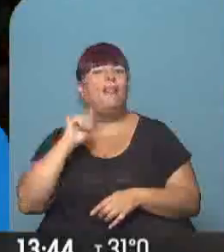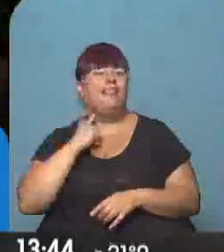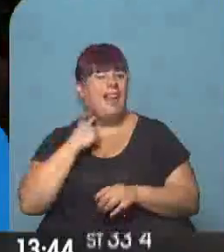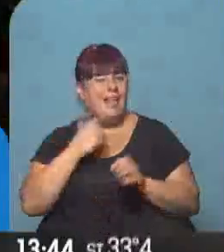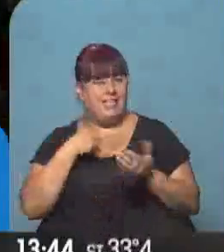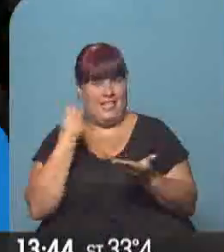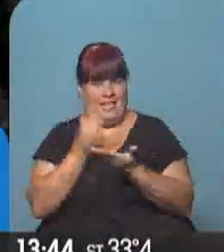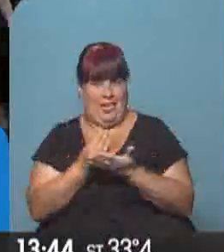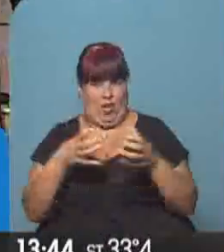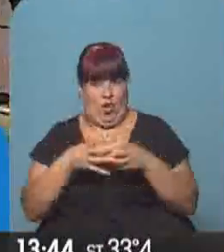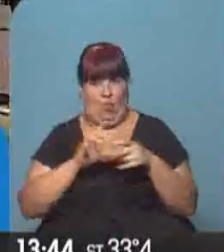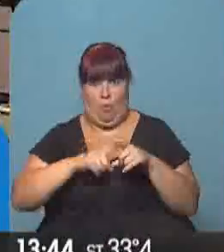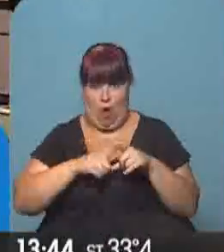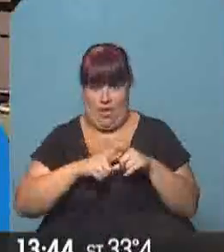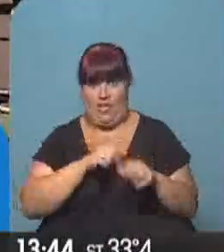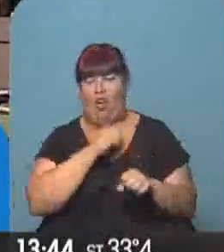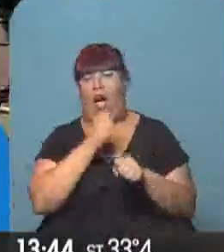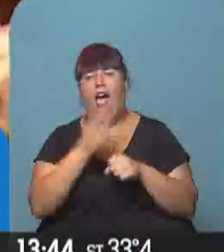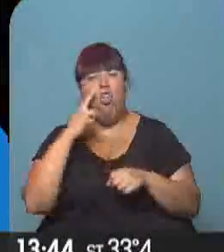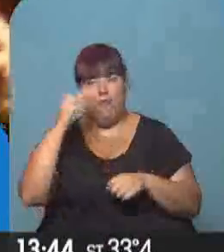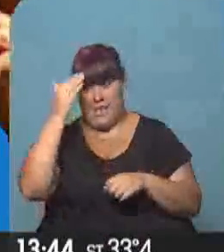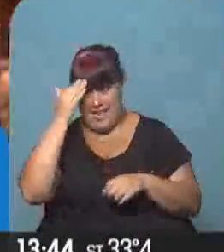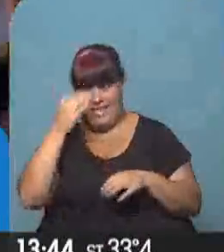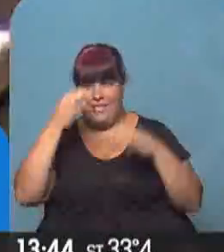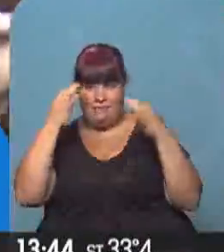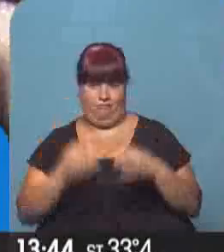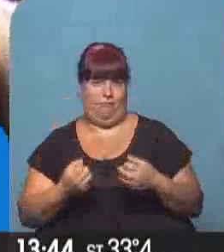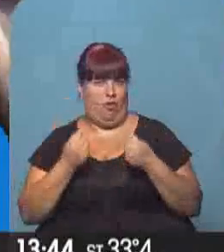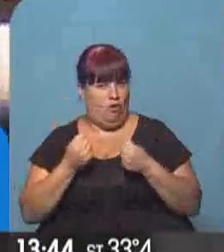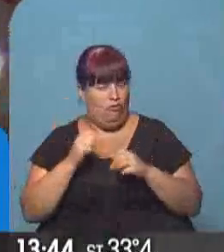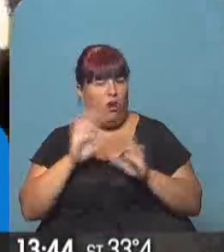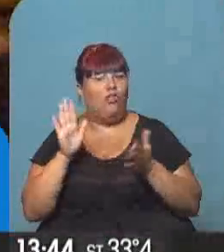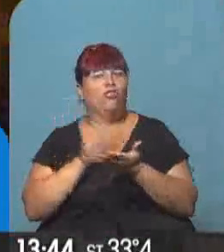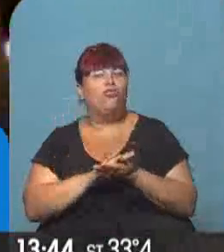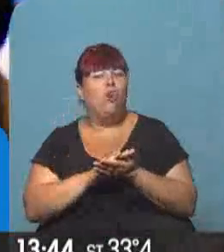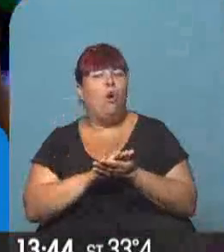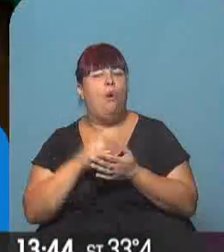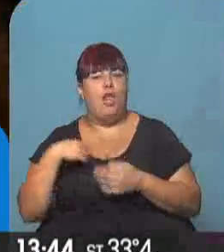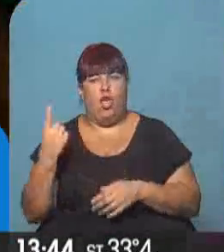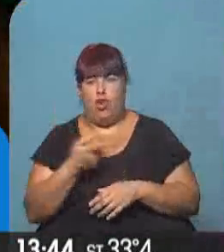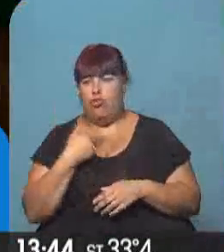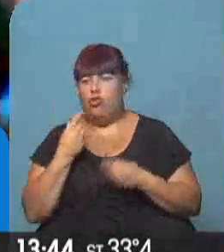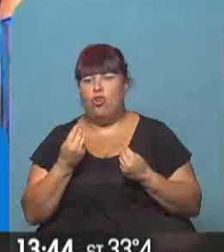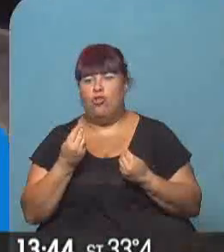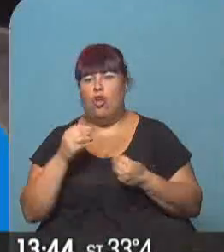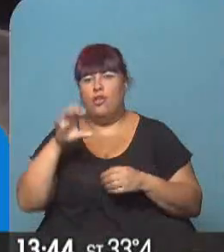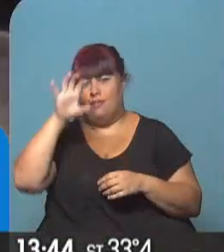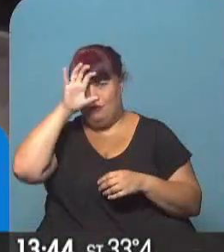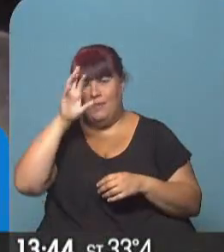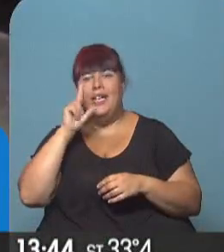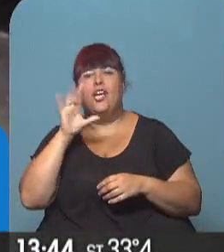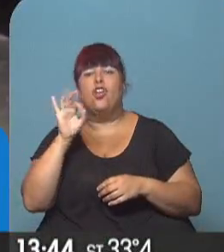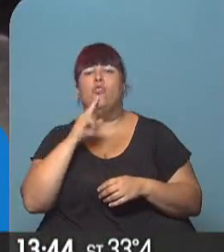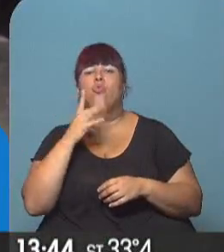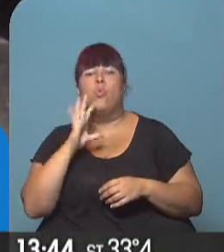nos constituimos como fuerza política, y en el 2015 con una clara definición en lo que significa para nosotros la mina del Río